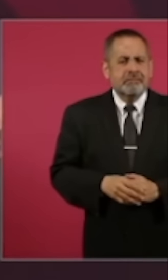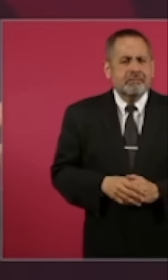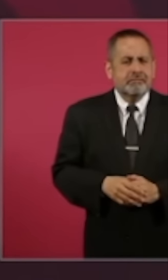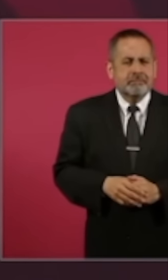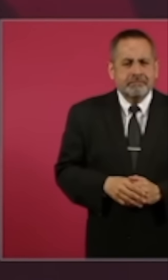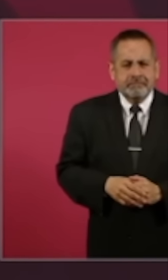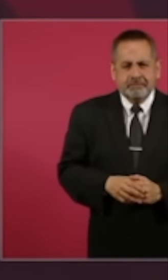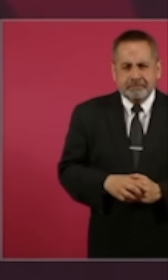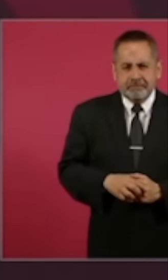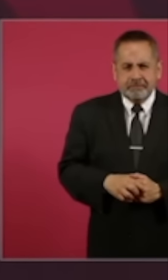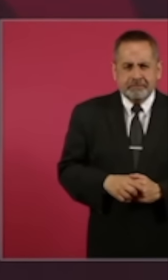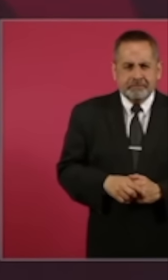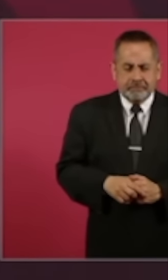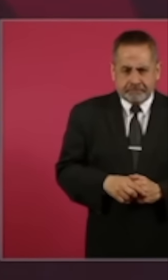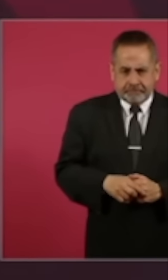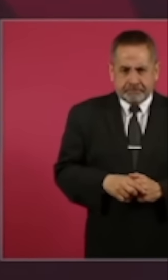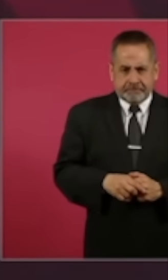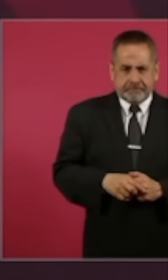tengamos